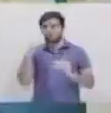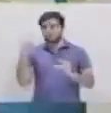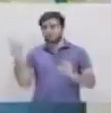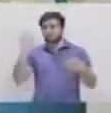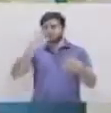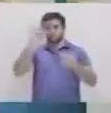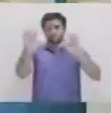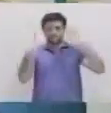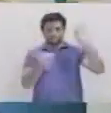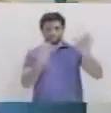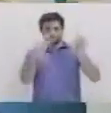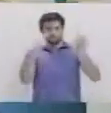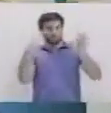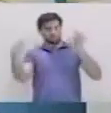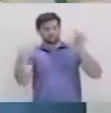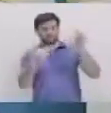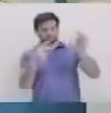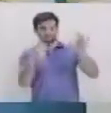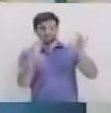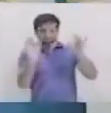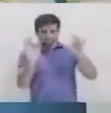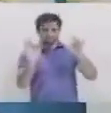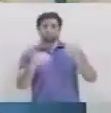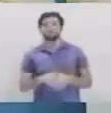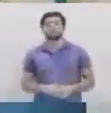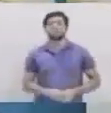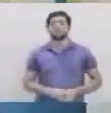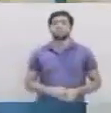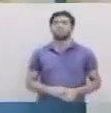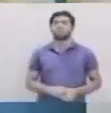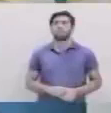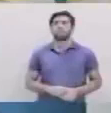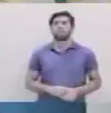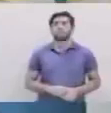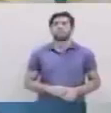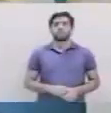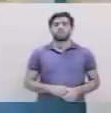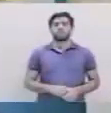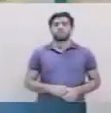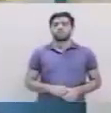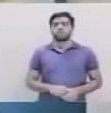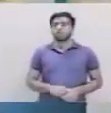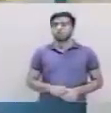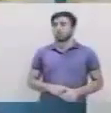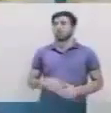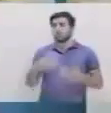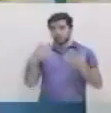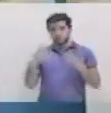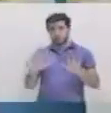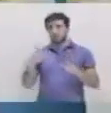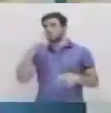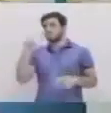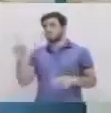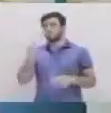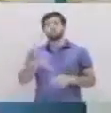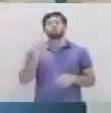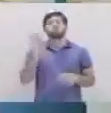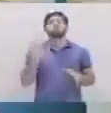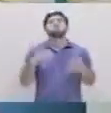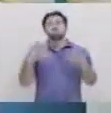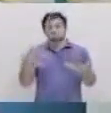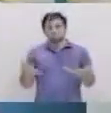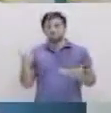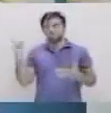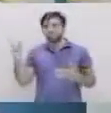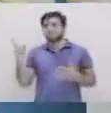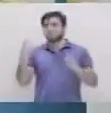y encontrar la clave de las funciones trigonométricas para un triángulo rectángulo, y encontramos que